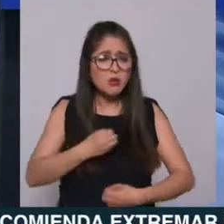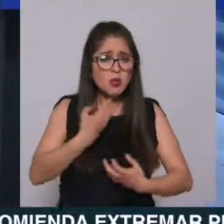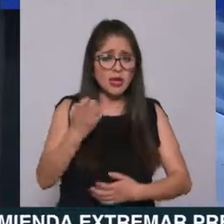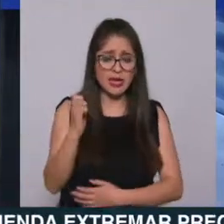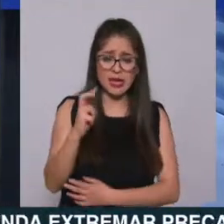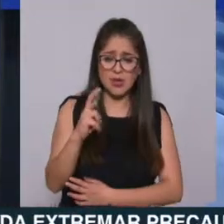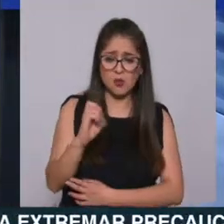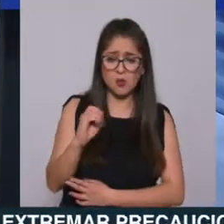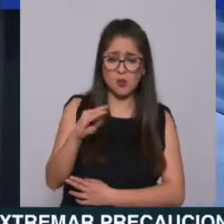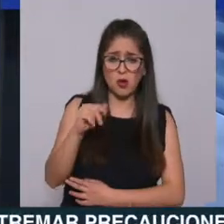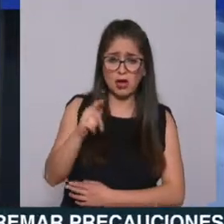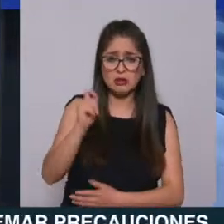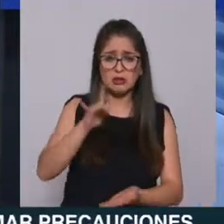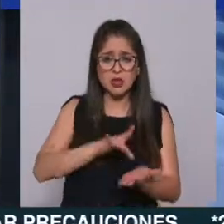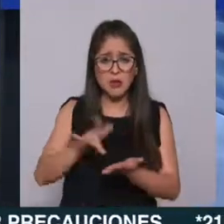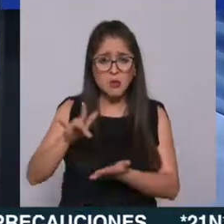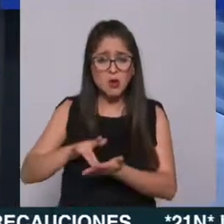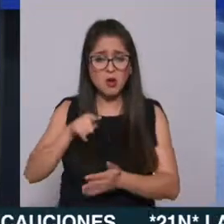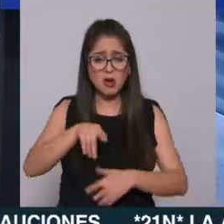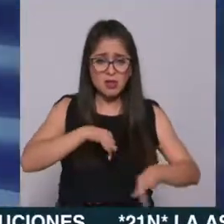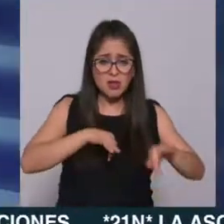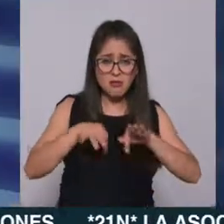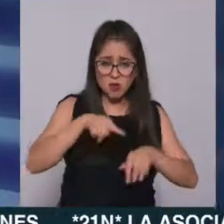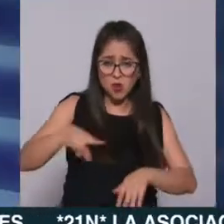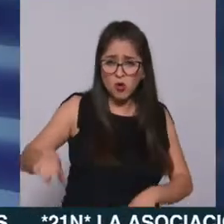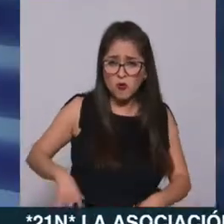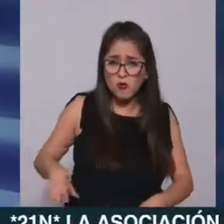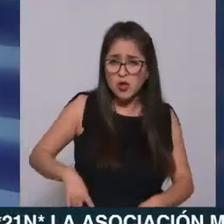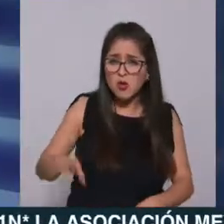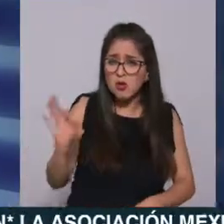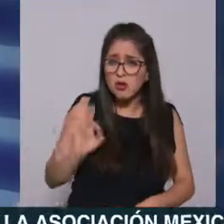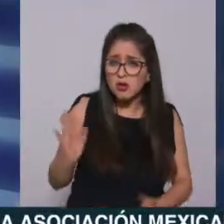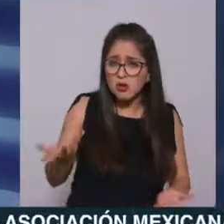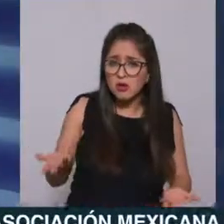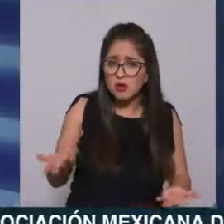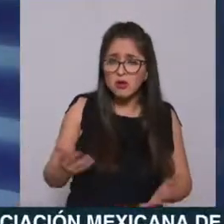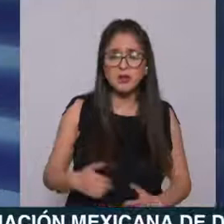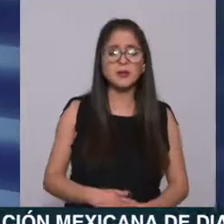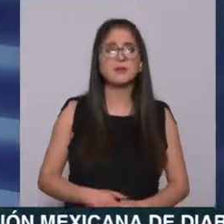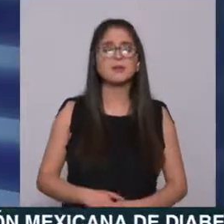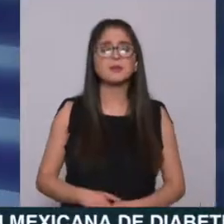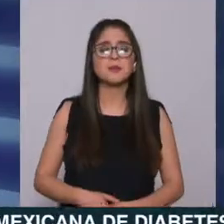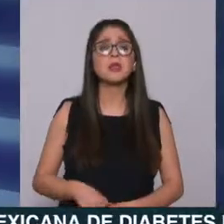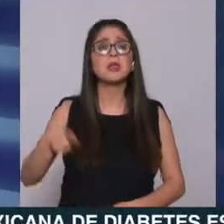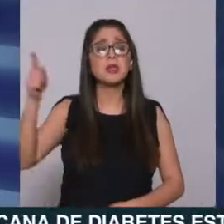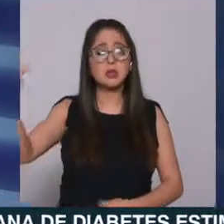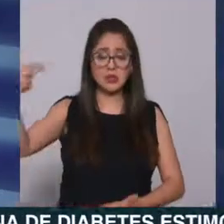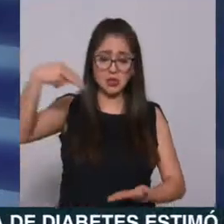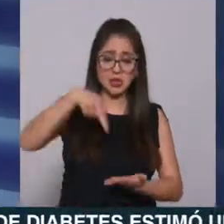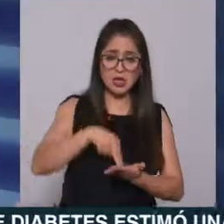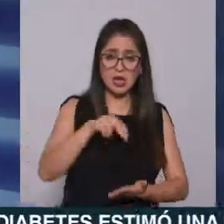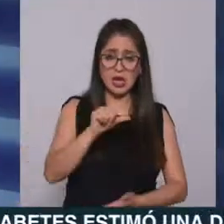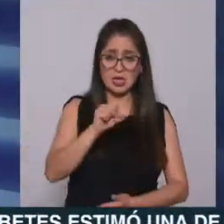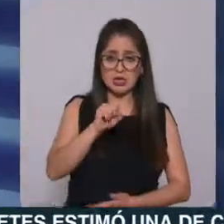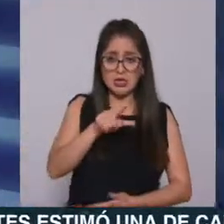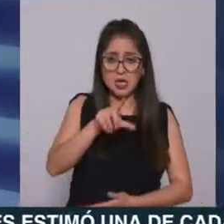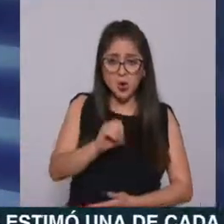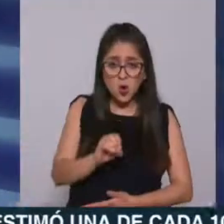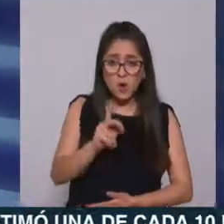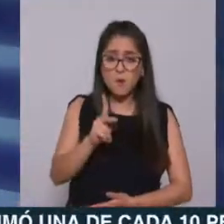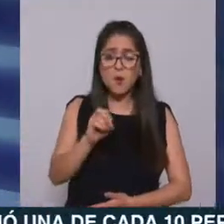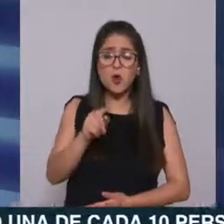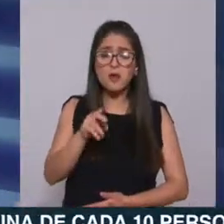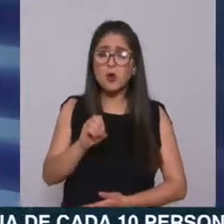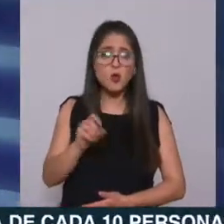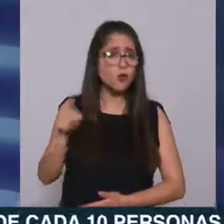Morales colaborará con la administración actual en algo? Pues bueno, como llega como una figura de asilo político, pues no puede como tal...